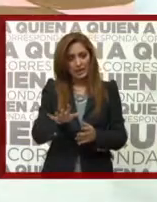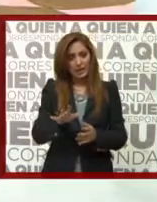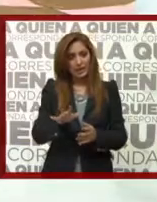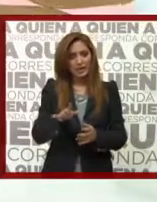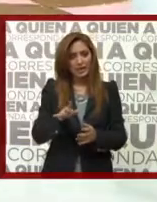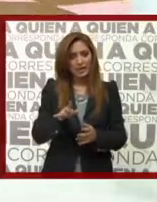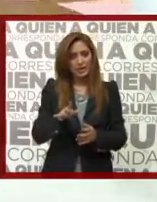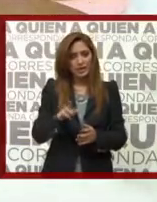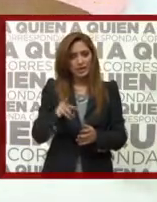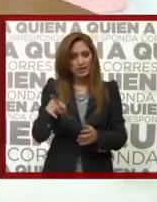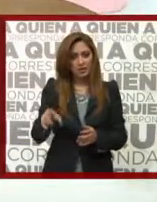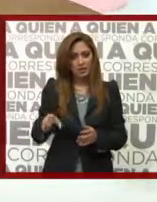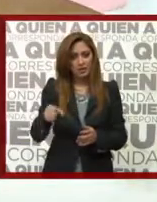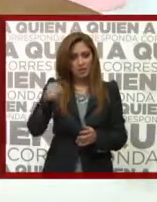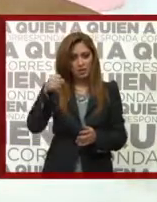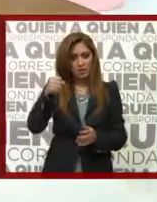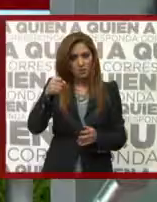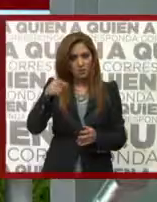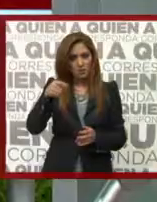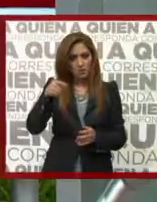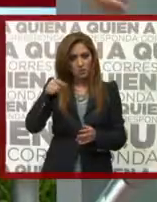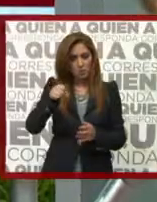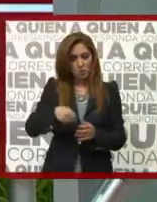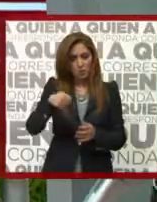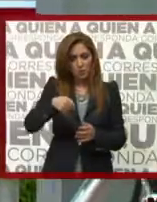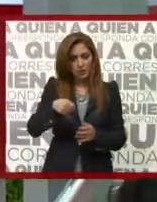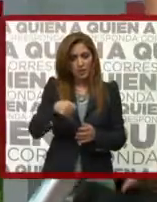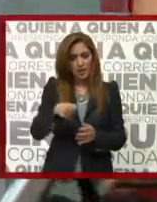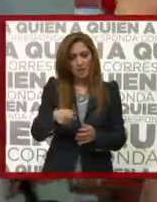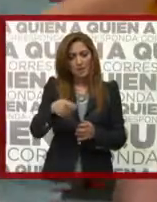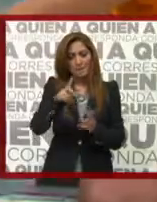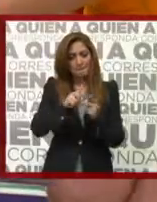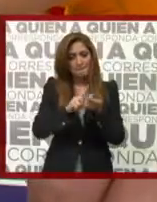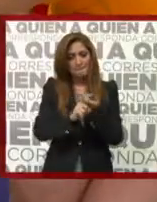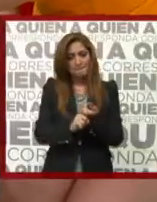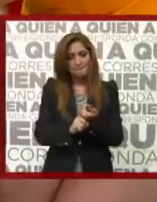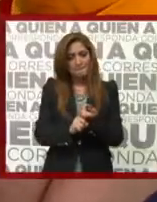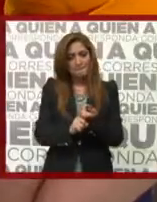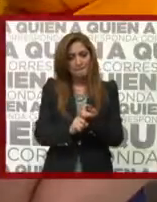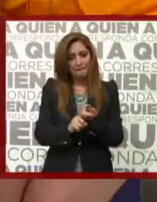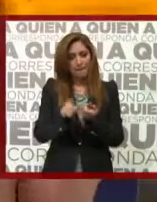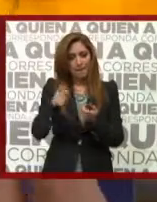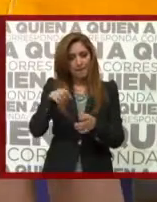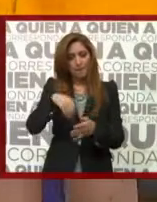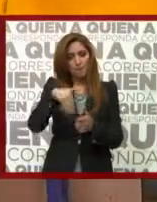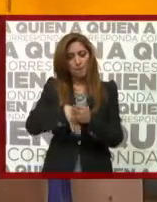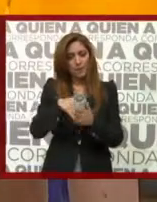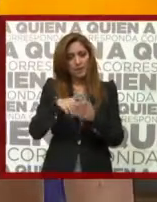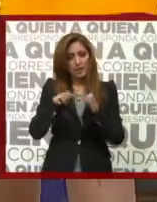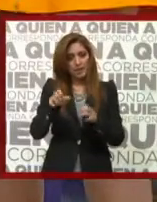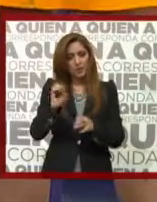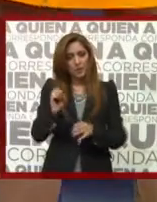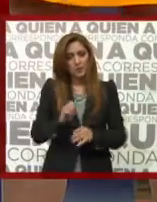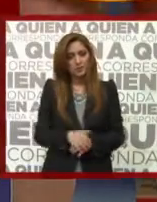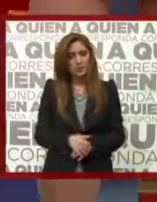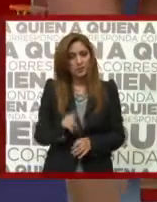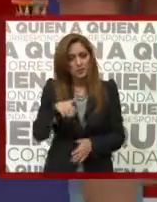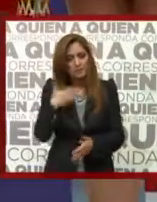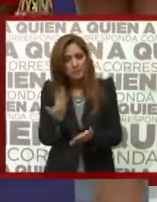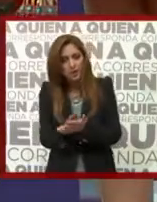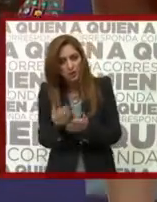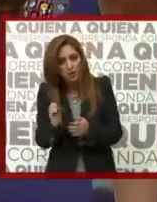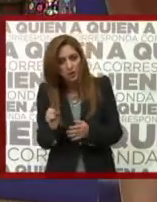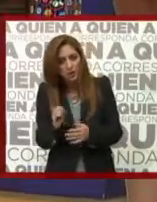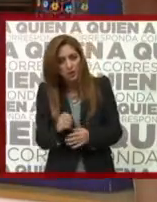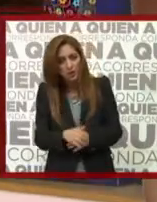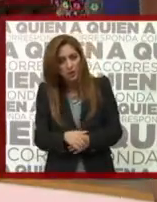está. Y después colocamos la bolsita. Tu bolsa no es muy elegante, que digamos. Ahí está. ¿No se cae? No,